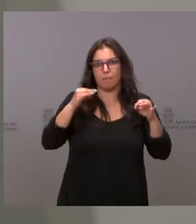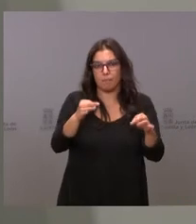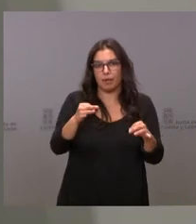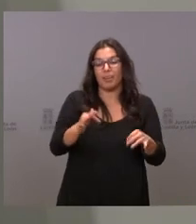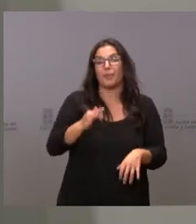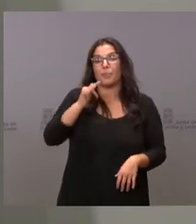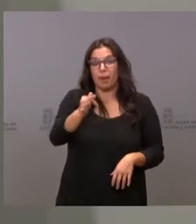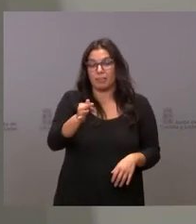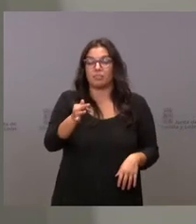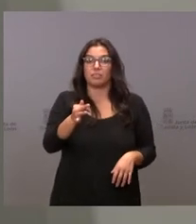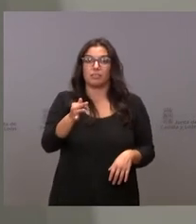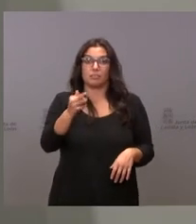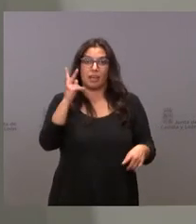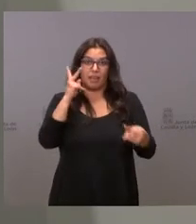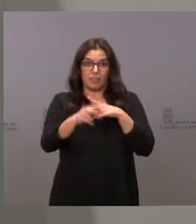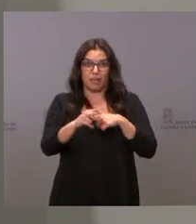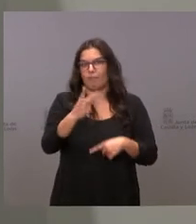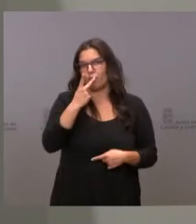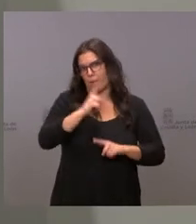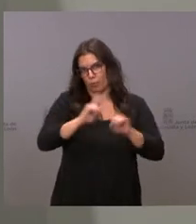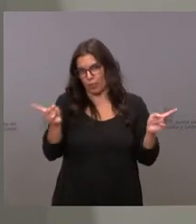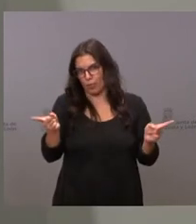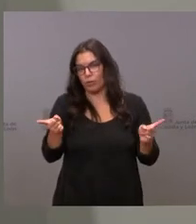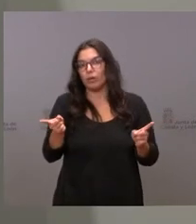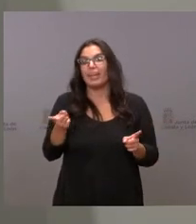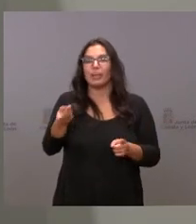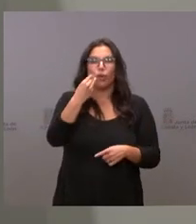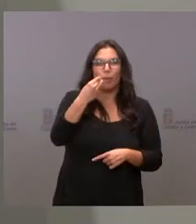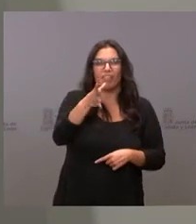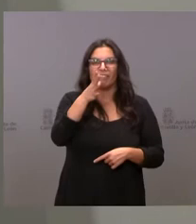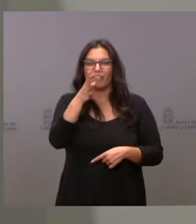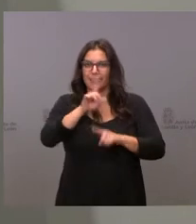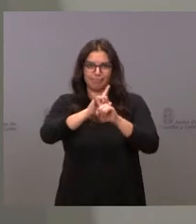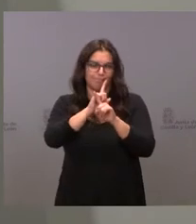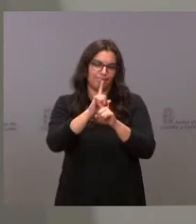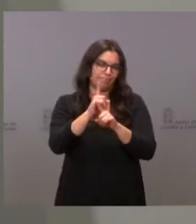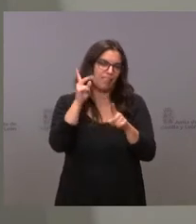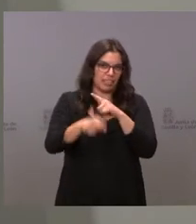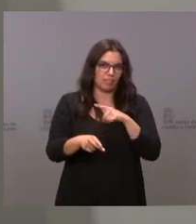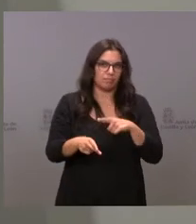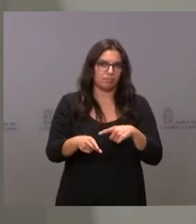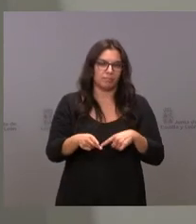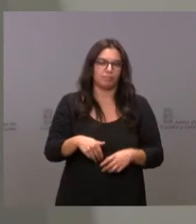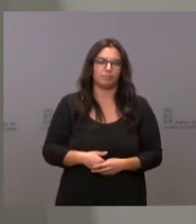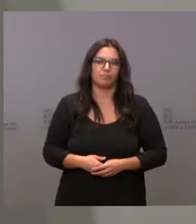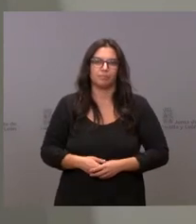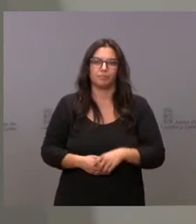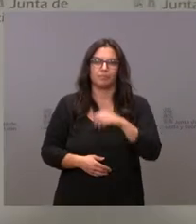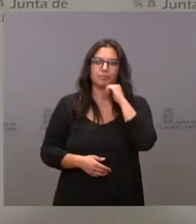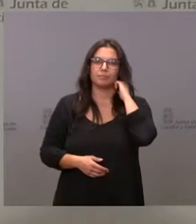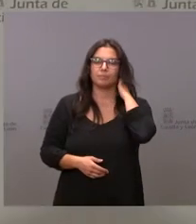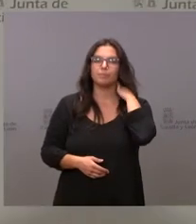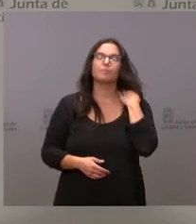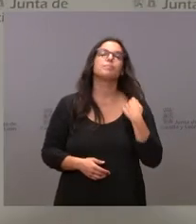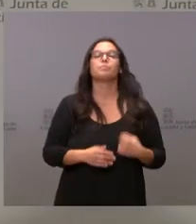evitar, primero, fumar, que está prohibido, y el consumo de bebidas y alimentos en los estadios. En